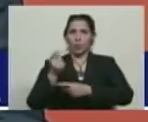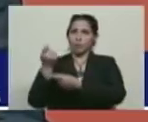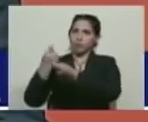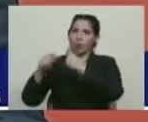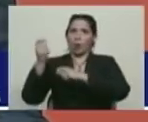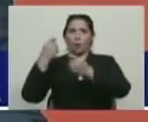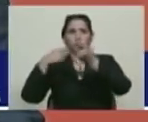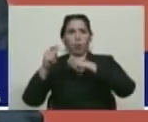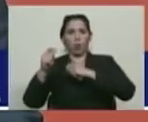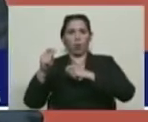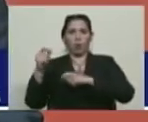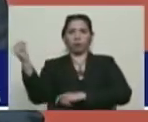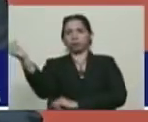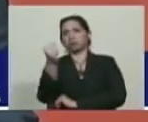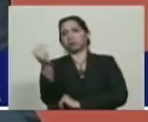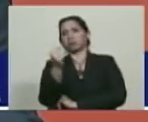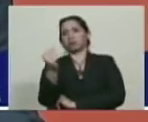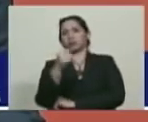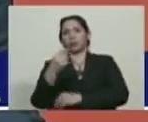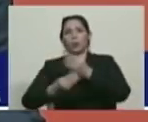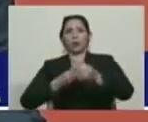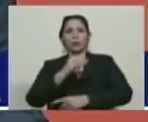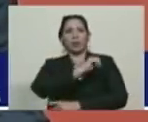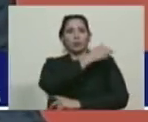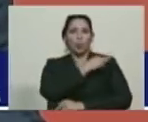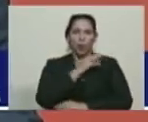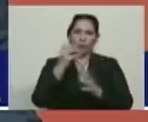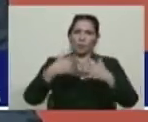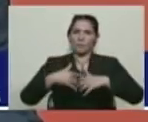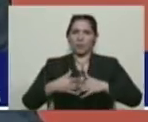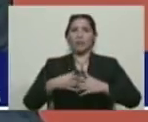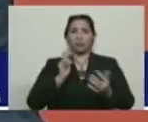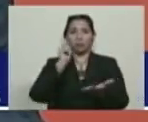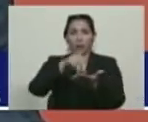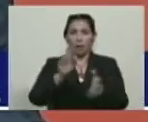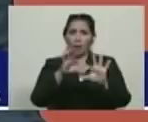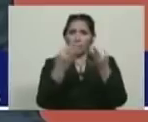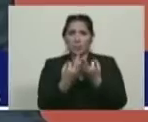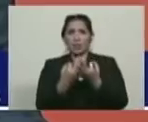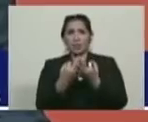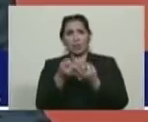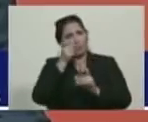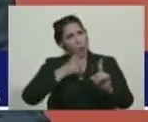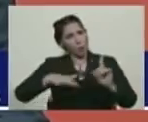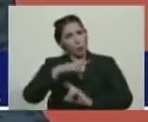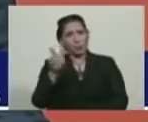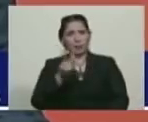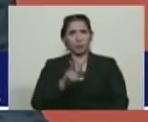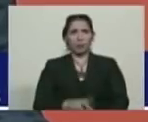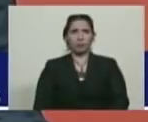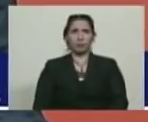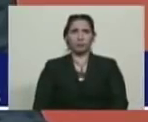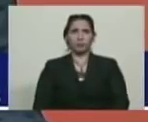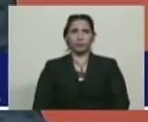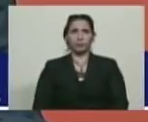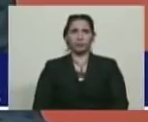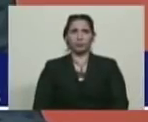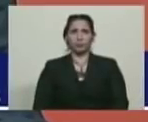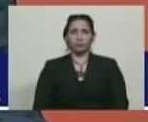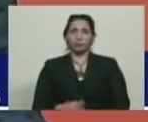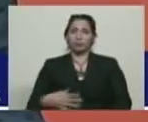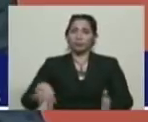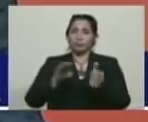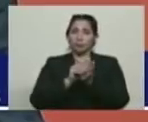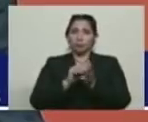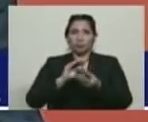como la da la gana de estos señores y que llegue a la familia venezolana restituir las condiciones